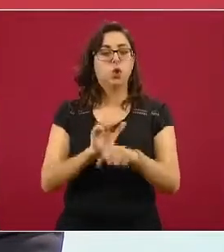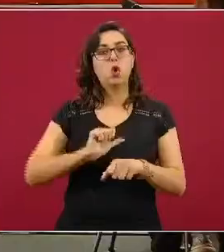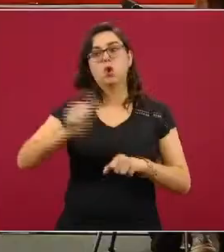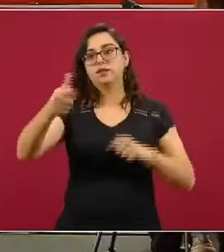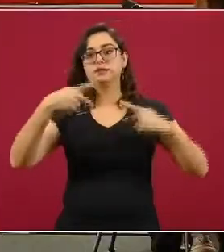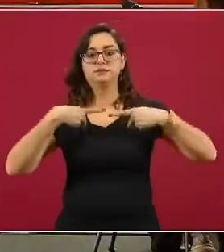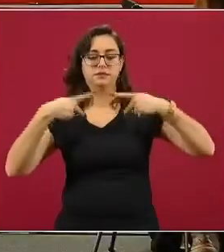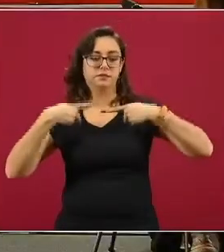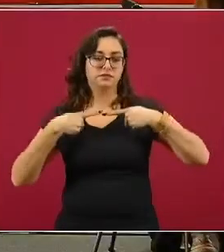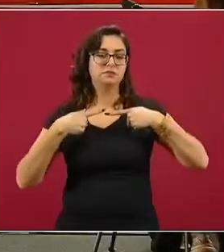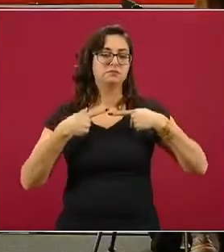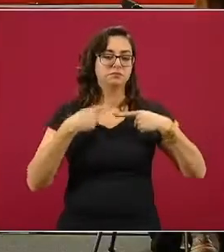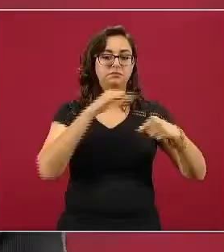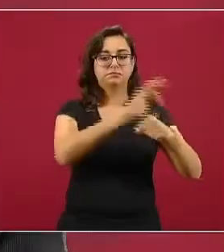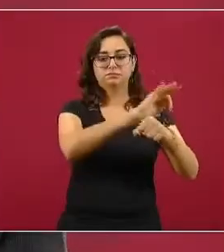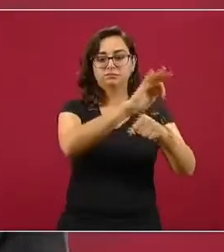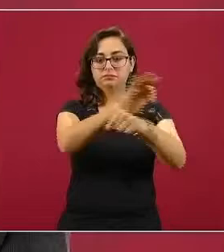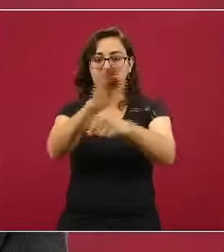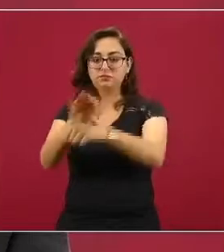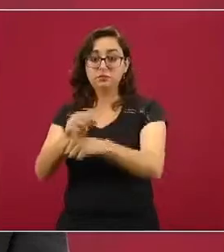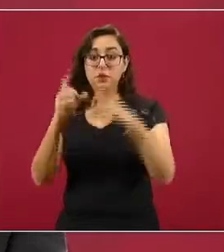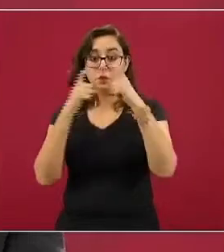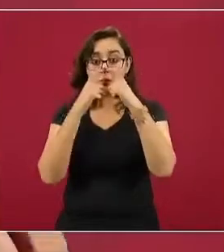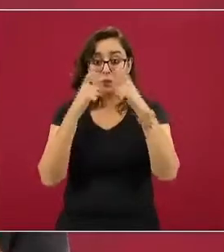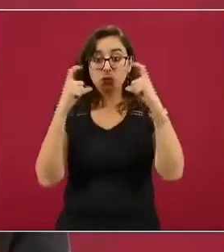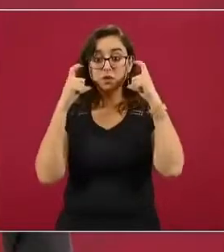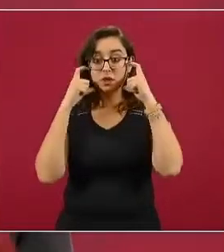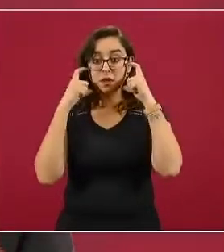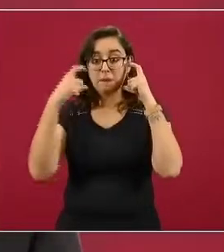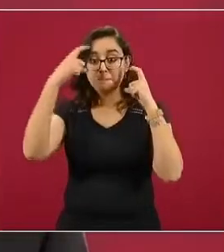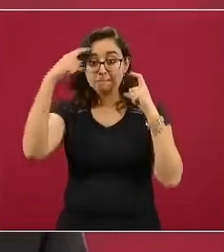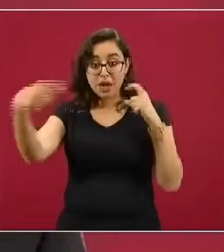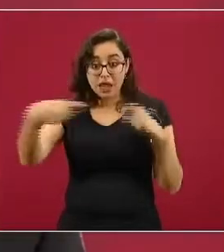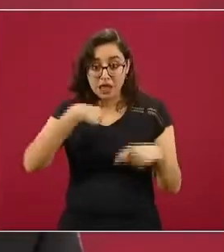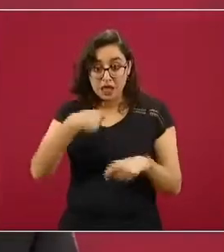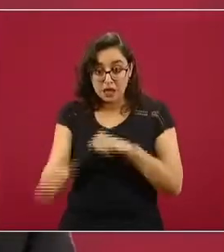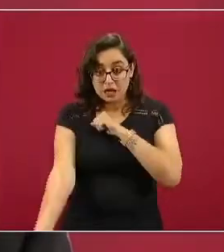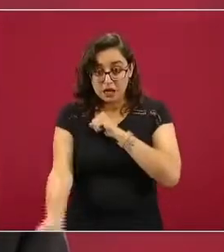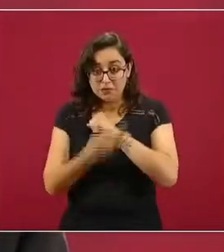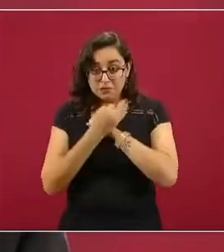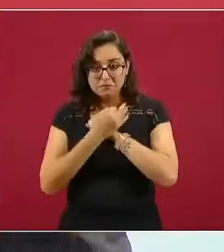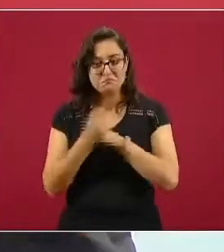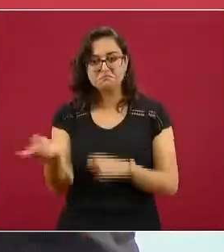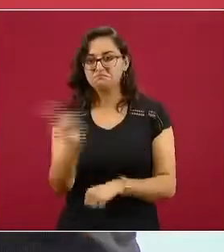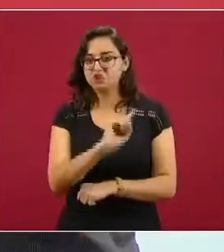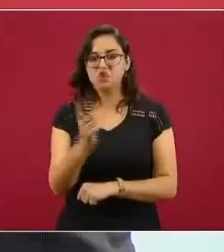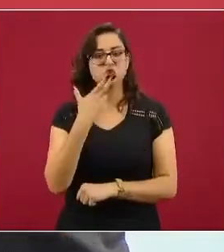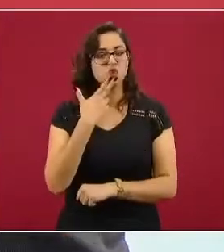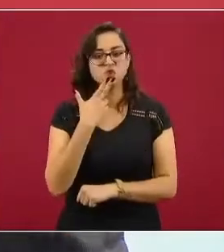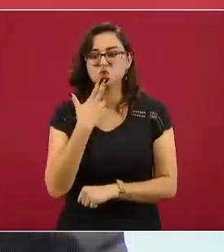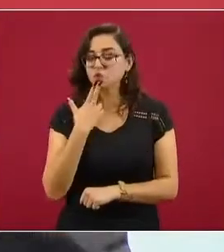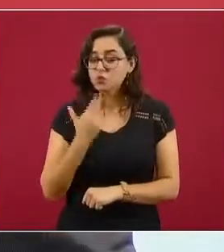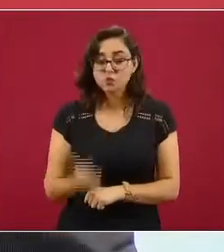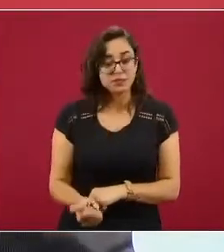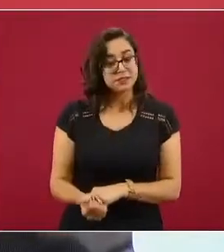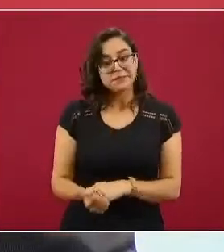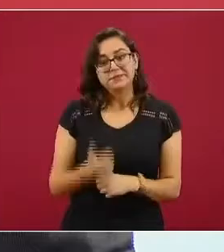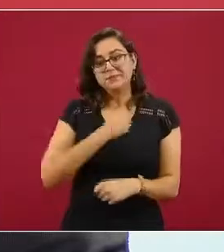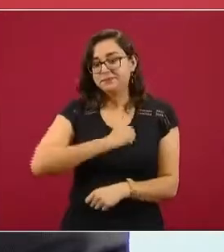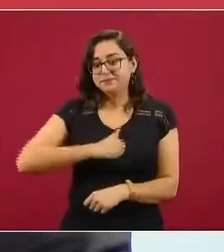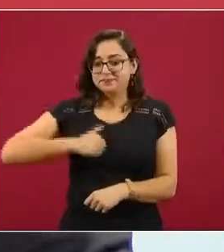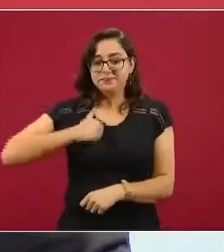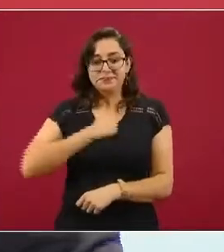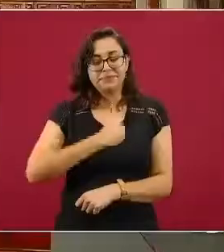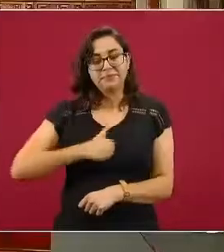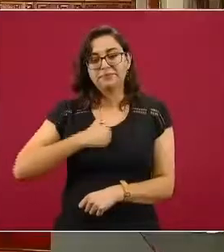otras personas. No nos ponemos el cubrebocas para lograr protegernos a nosotros mismos, porque desafortunadamente, como lo hemos